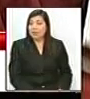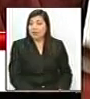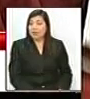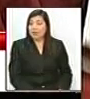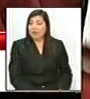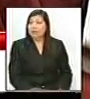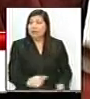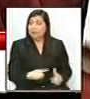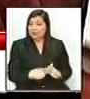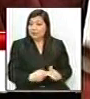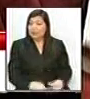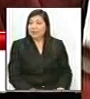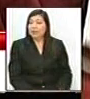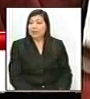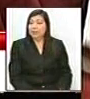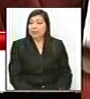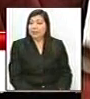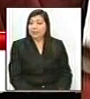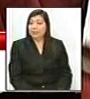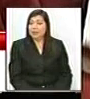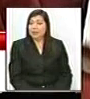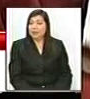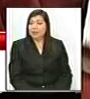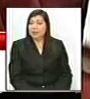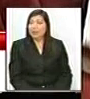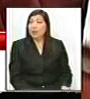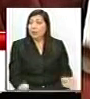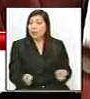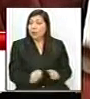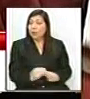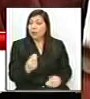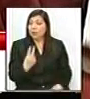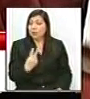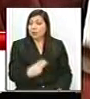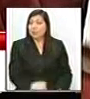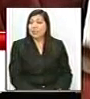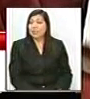vamos a iniciar, ¿no? Yo me imagino. Punto número 2,